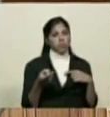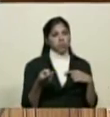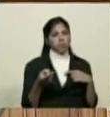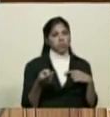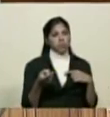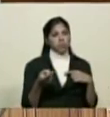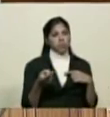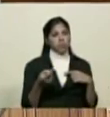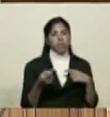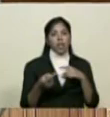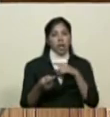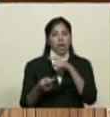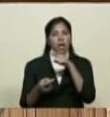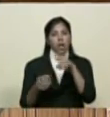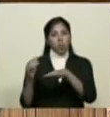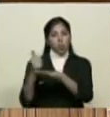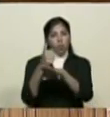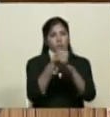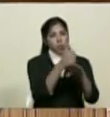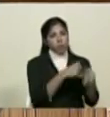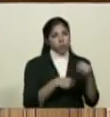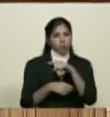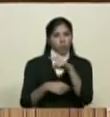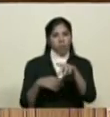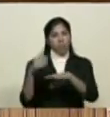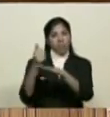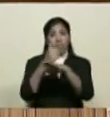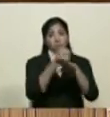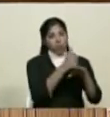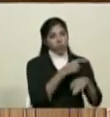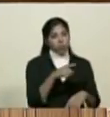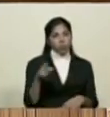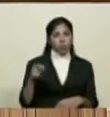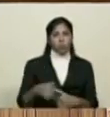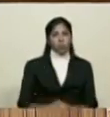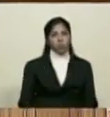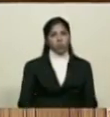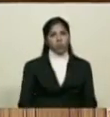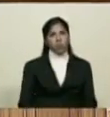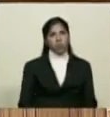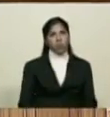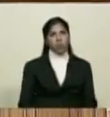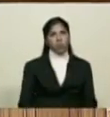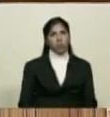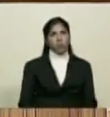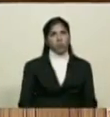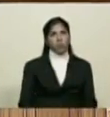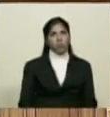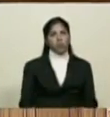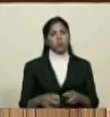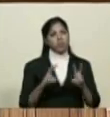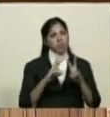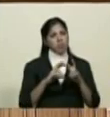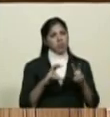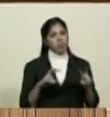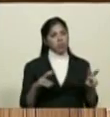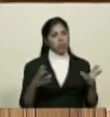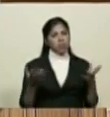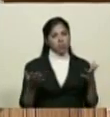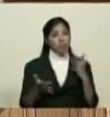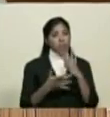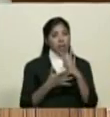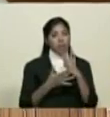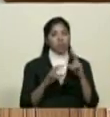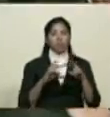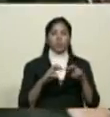señalados pues varios gerentes de ese terminal, pero una inspección técnica finalmente constató, luego